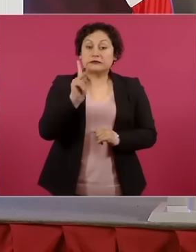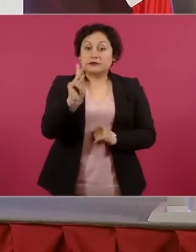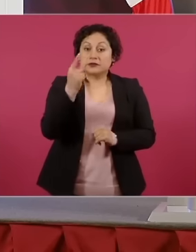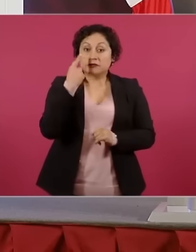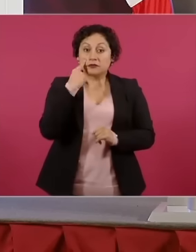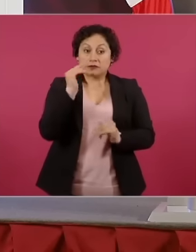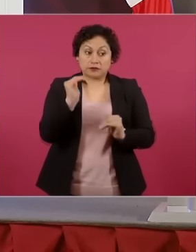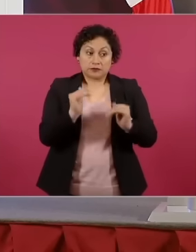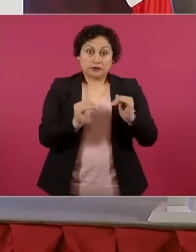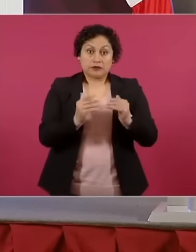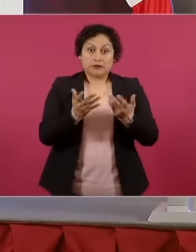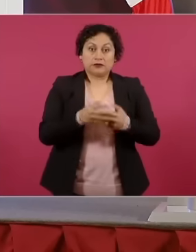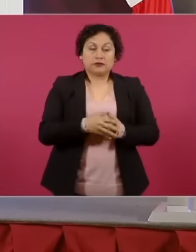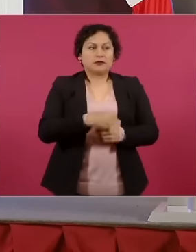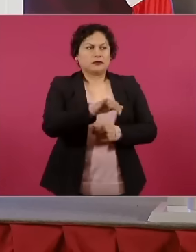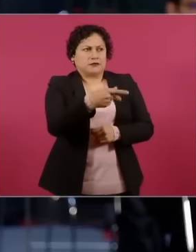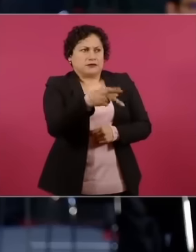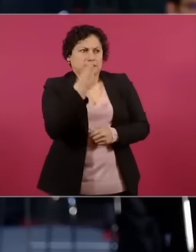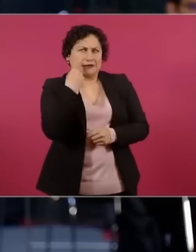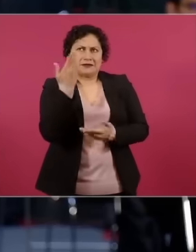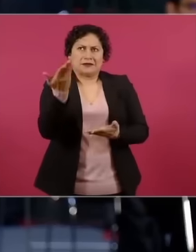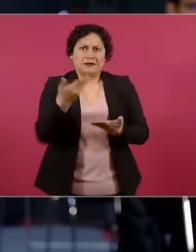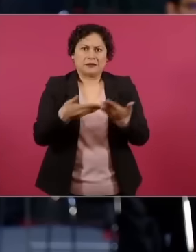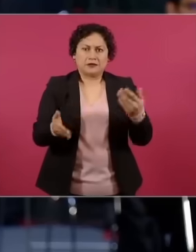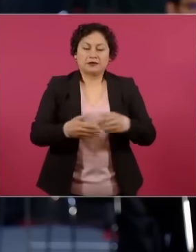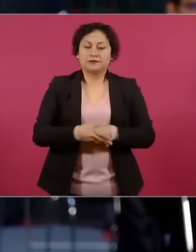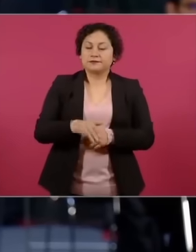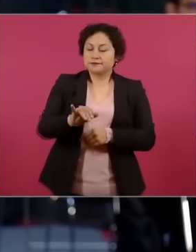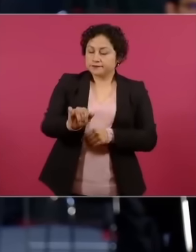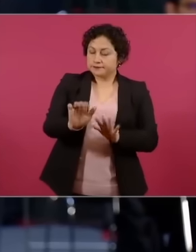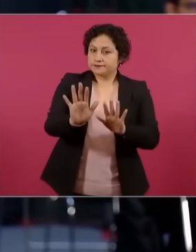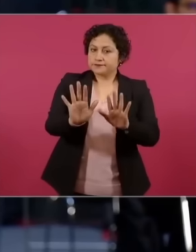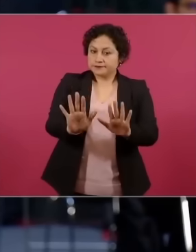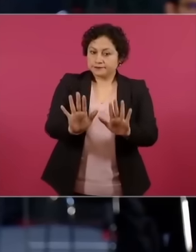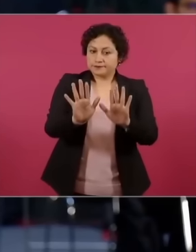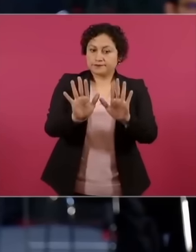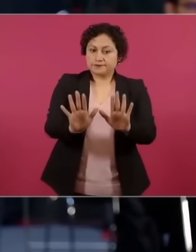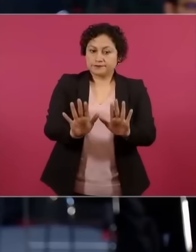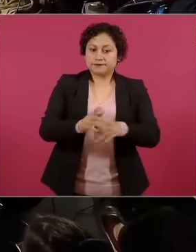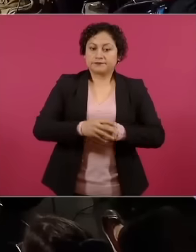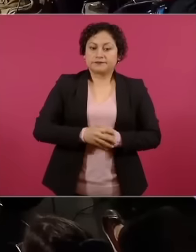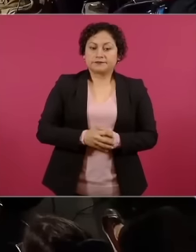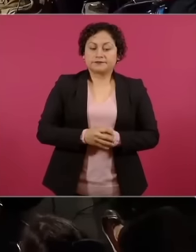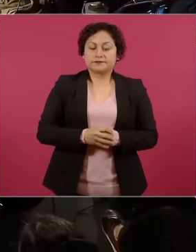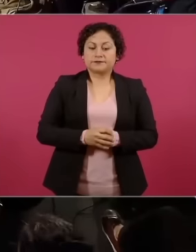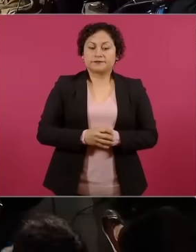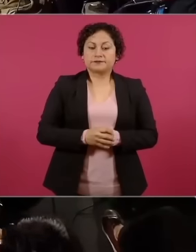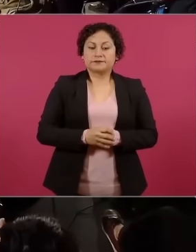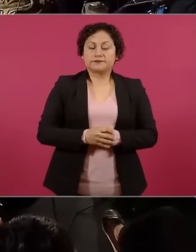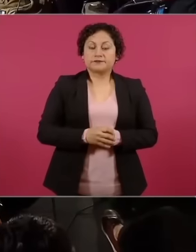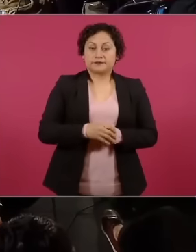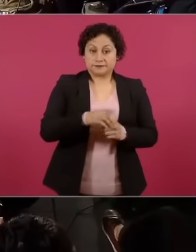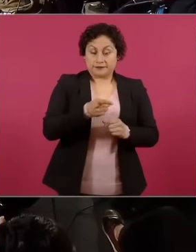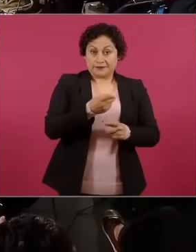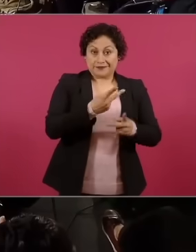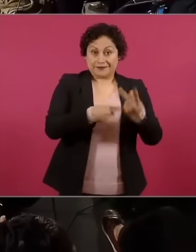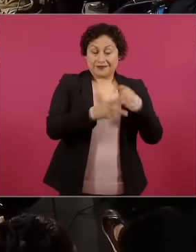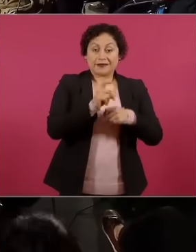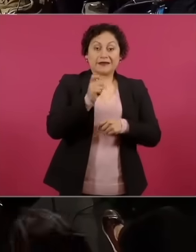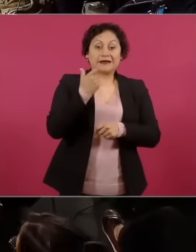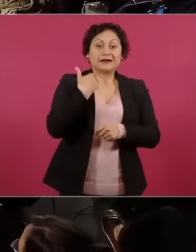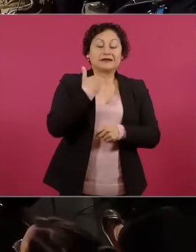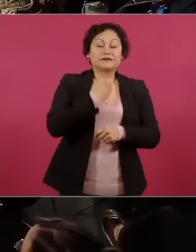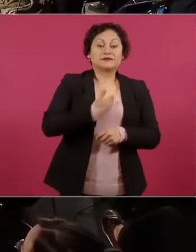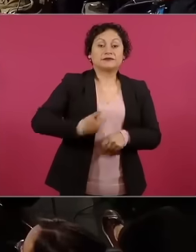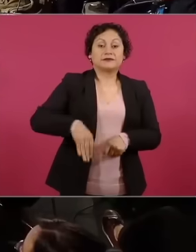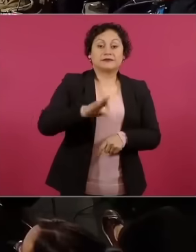Pero vea cómo está ahora. Sí, sí, sí, no, pero espérate, vamos despacio. Aquí entra Calderón y